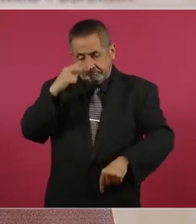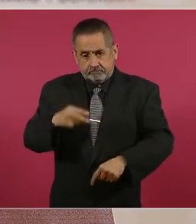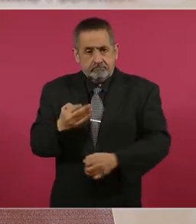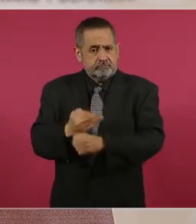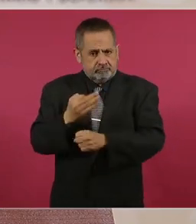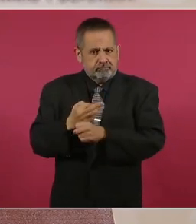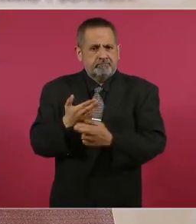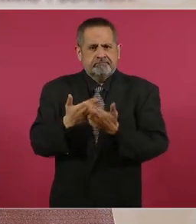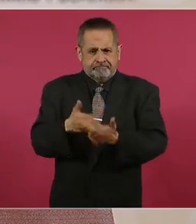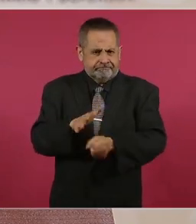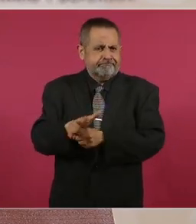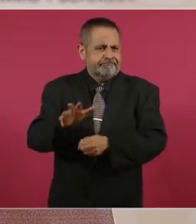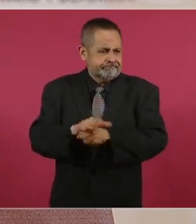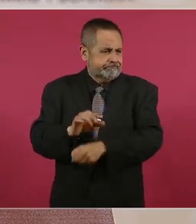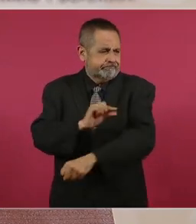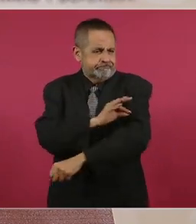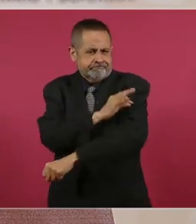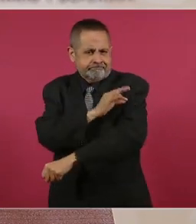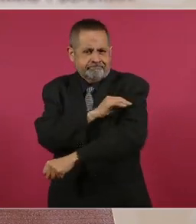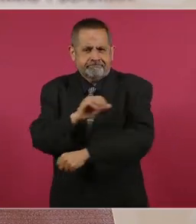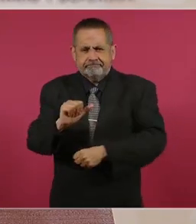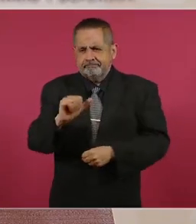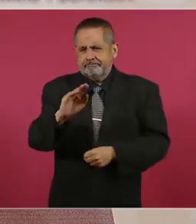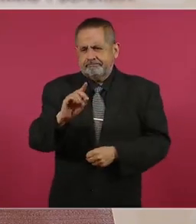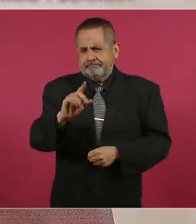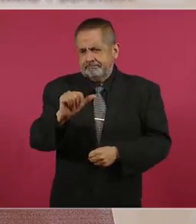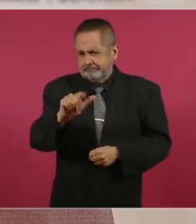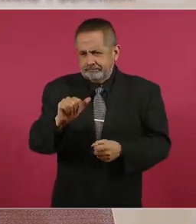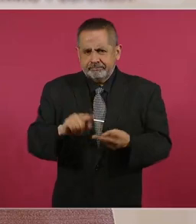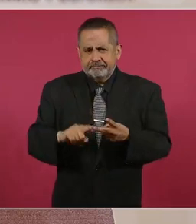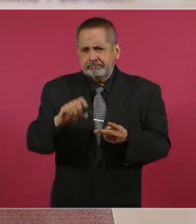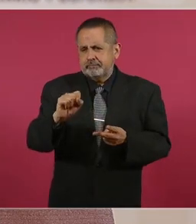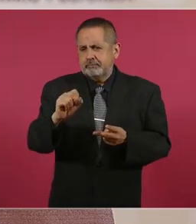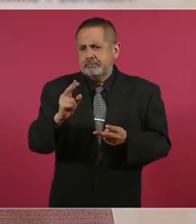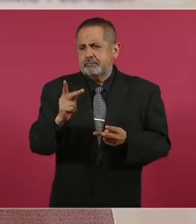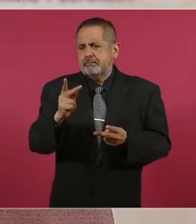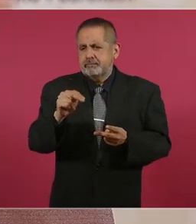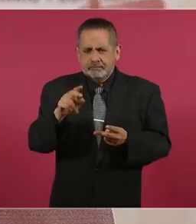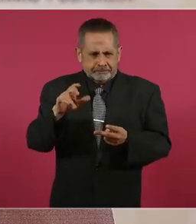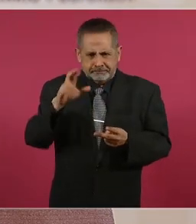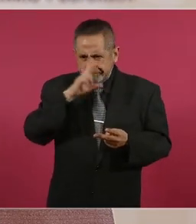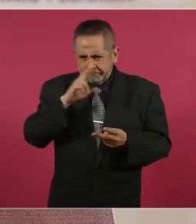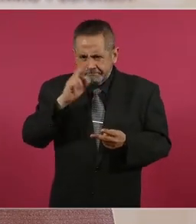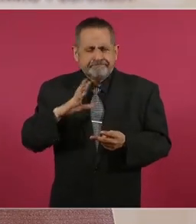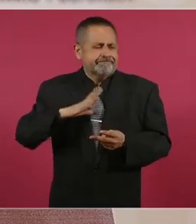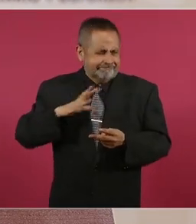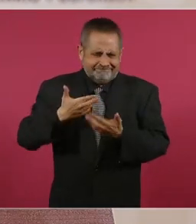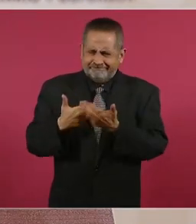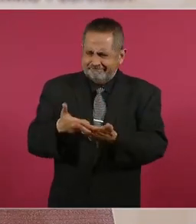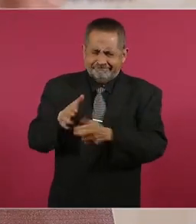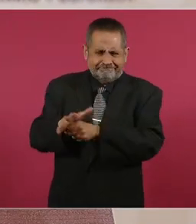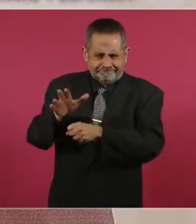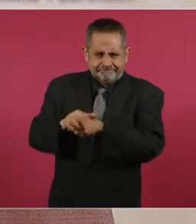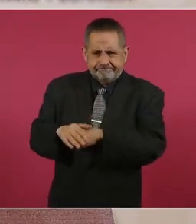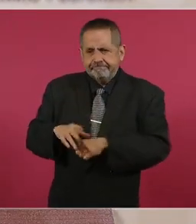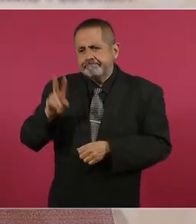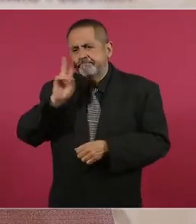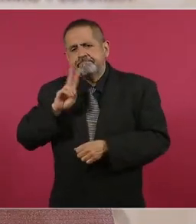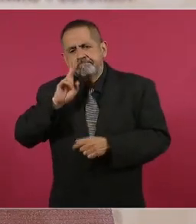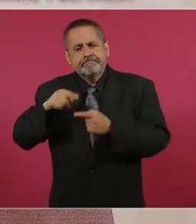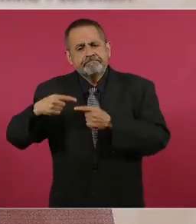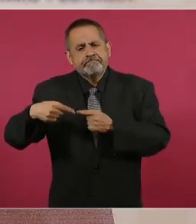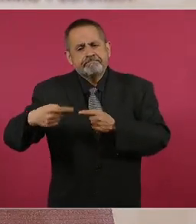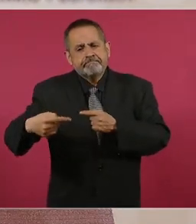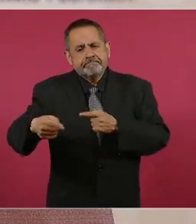vacuna Abdala y Sputnik para toda la temporada. Ya veremos un poco en el curso de la